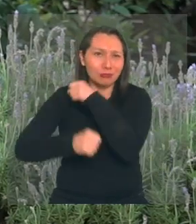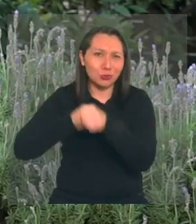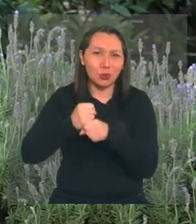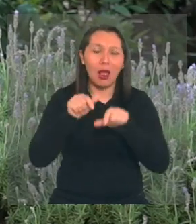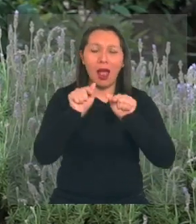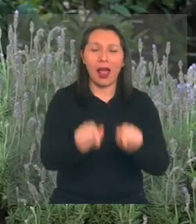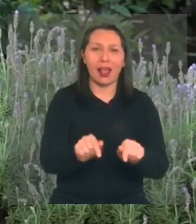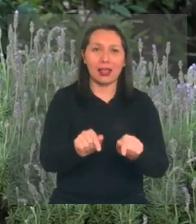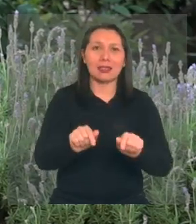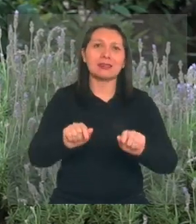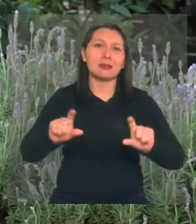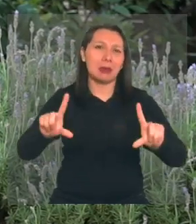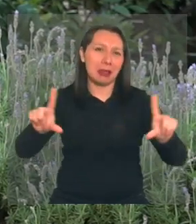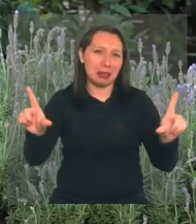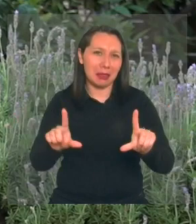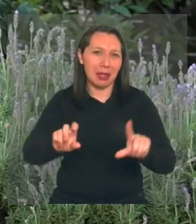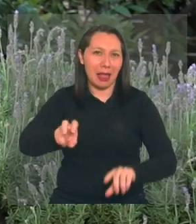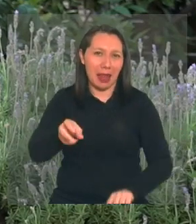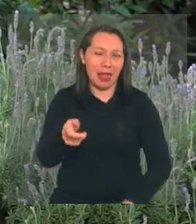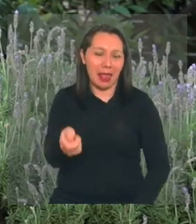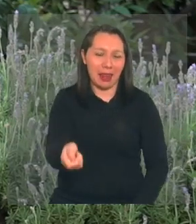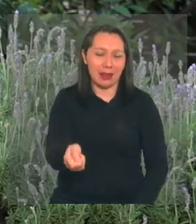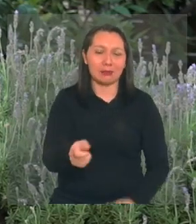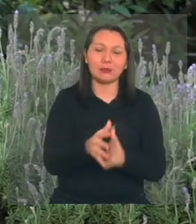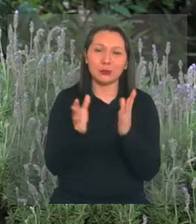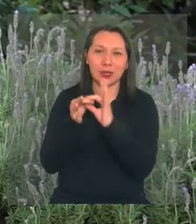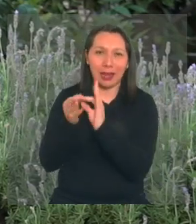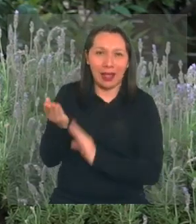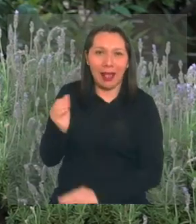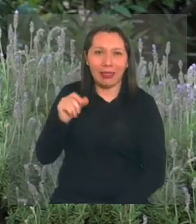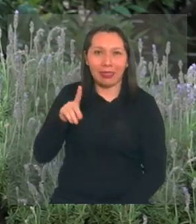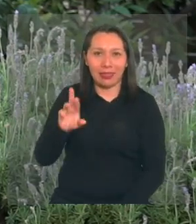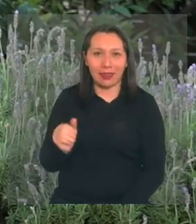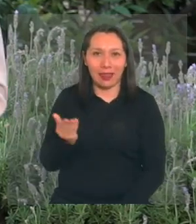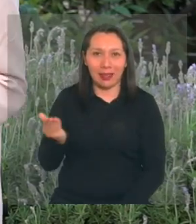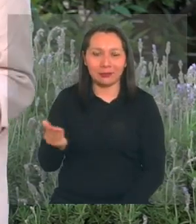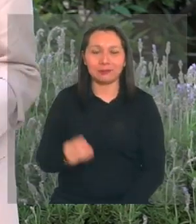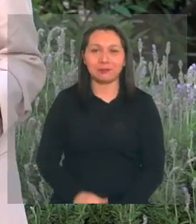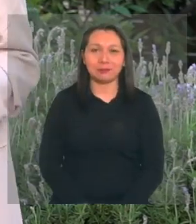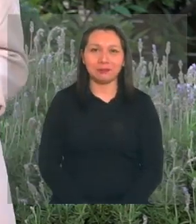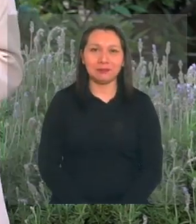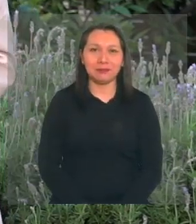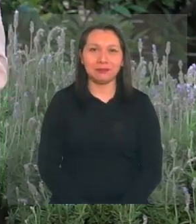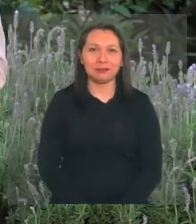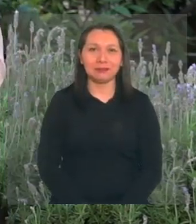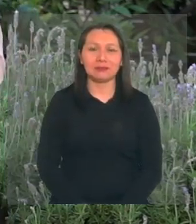en este canal. Muchas gracias, Andrea. Te cedo la palabra.